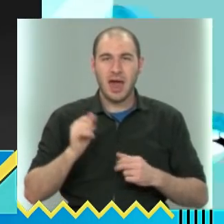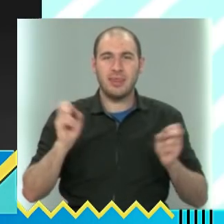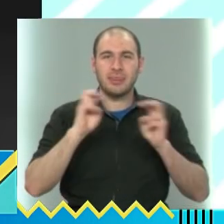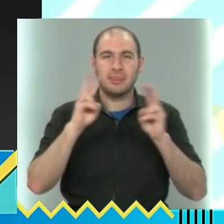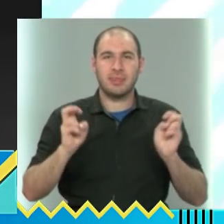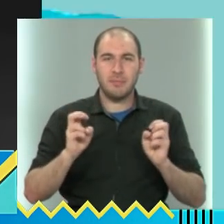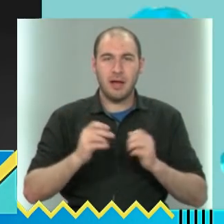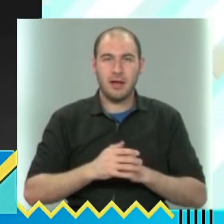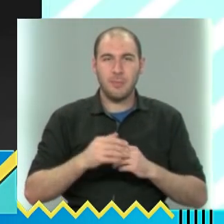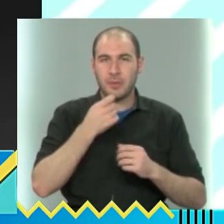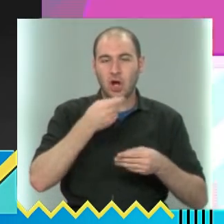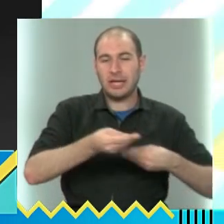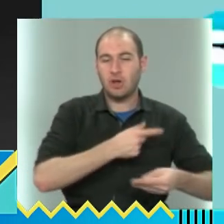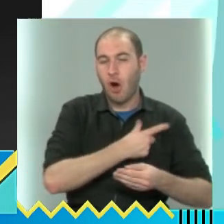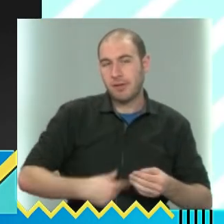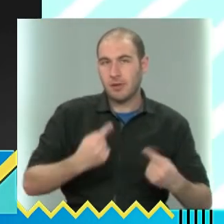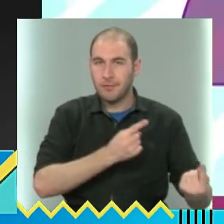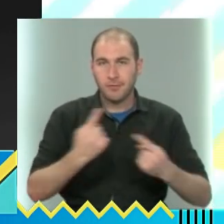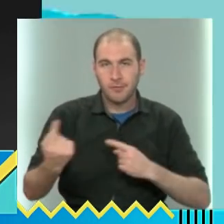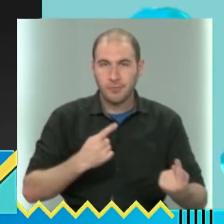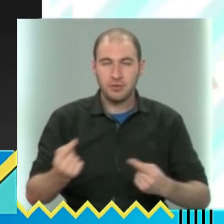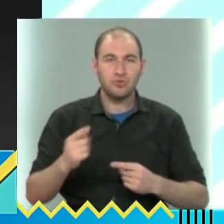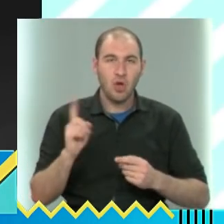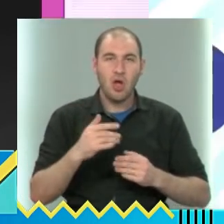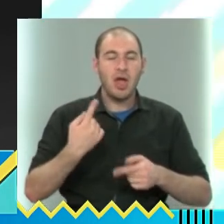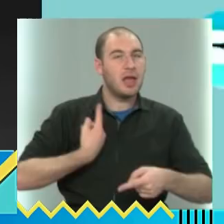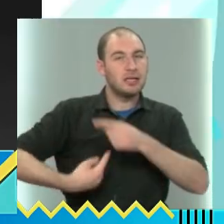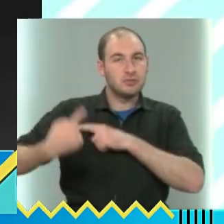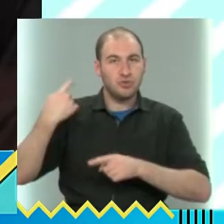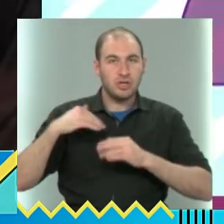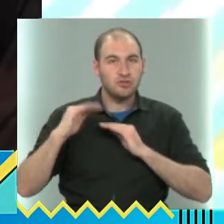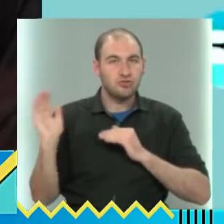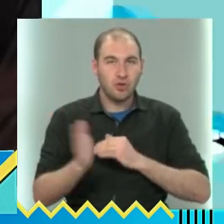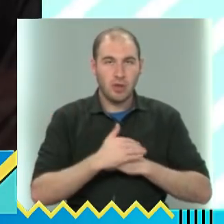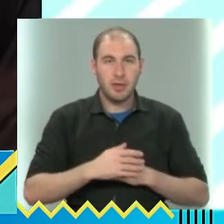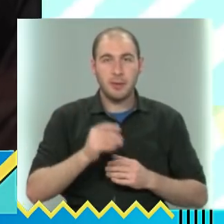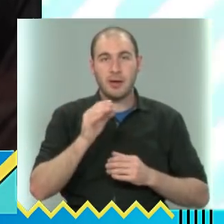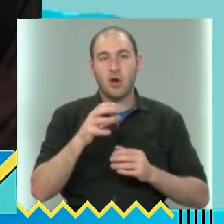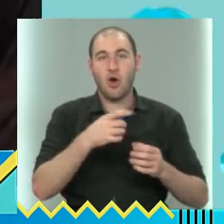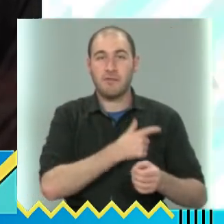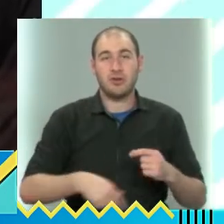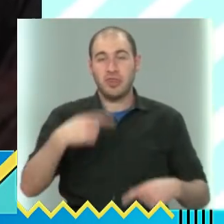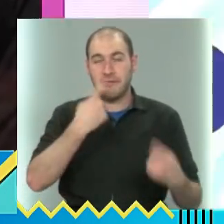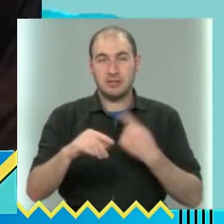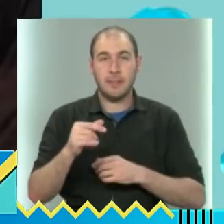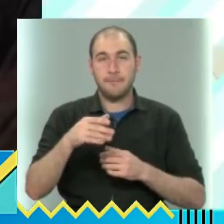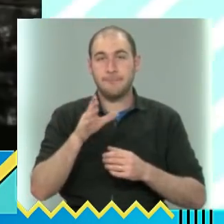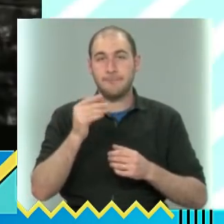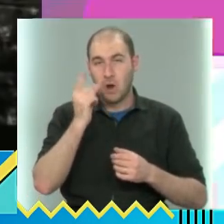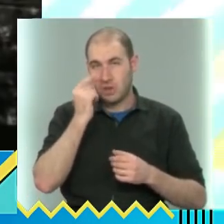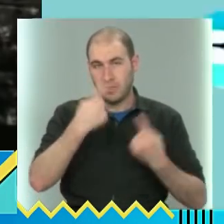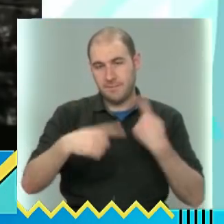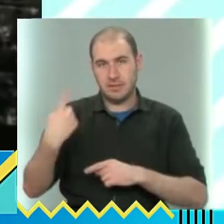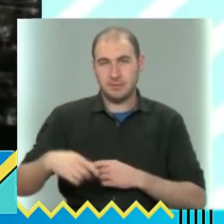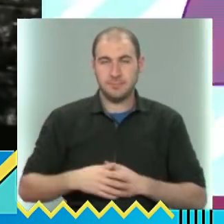cuestión de tal cual gestión de gobierno, sino atravesando la historia de los distintos gobiernos, de distintos partidos de nuestra provincia de